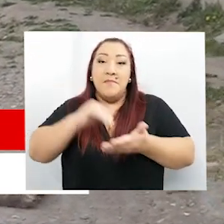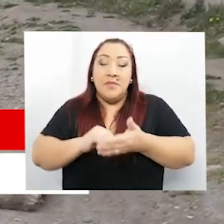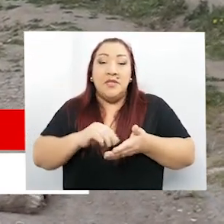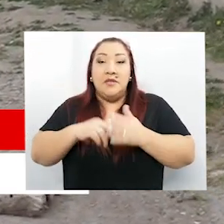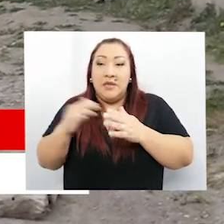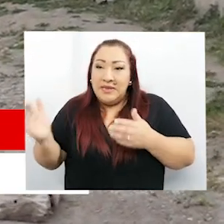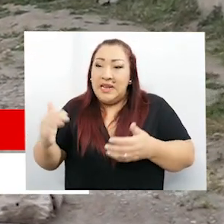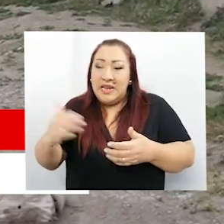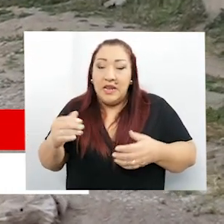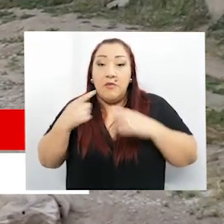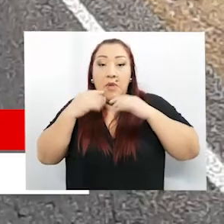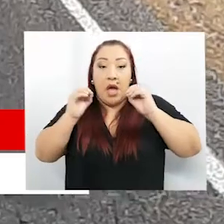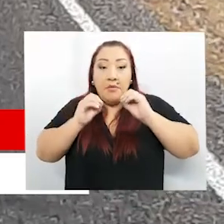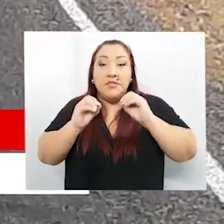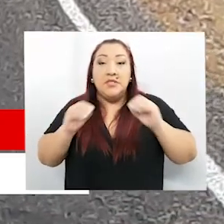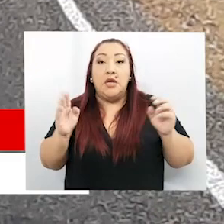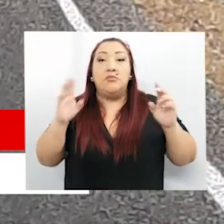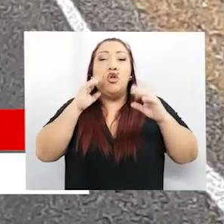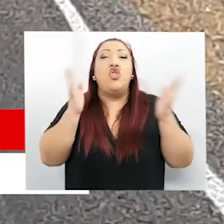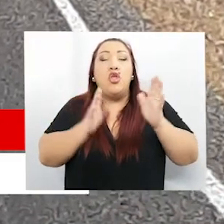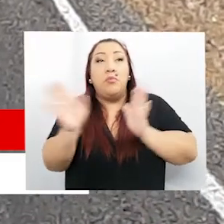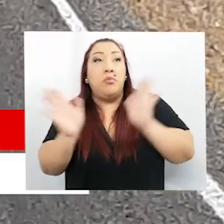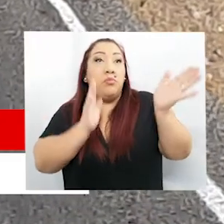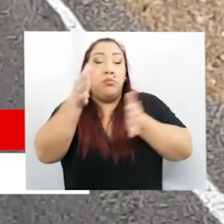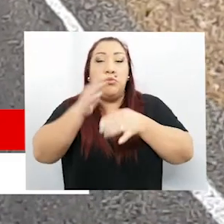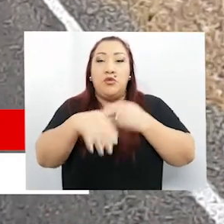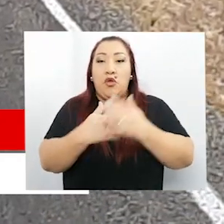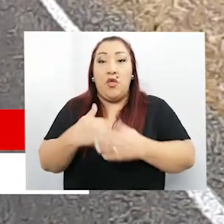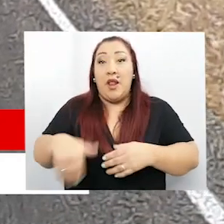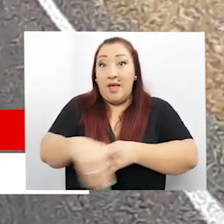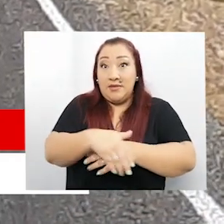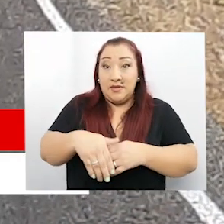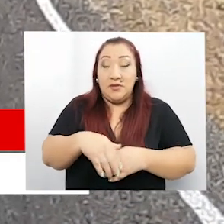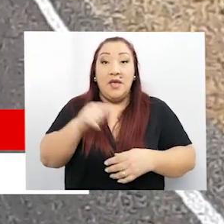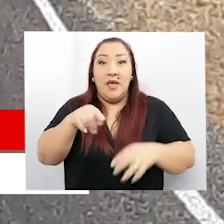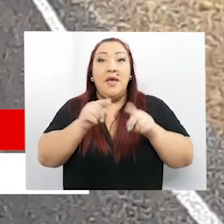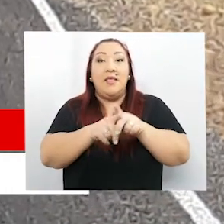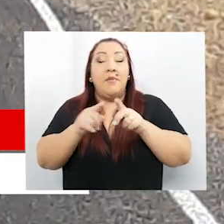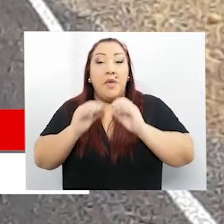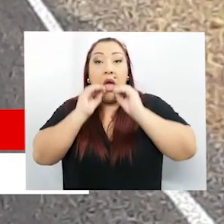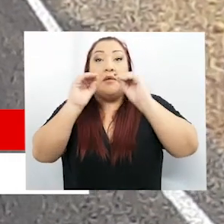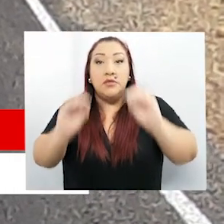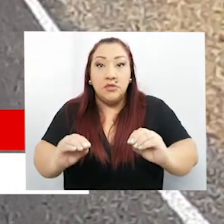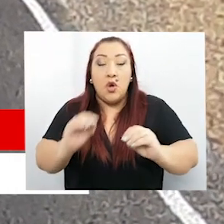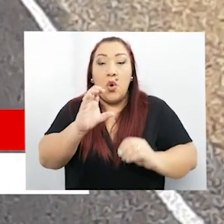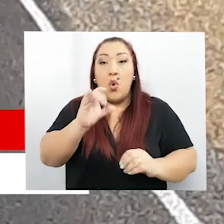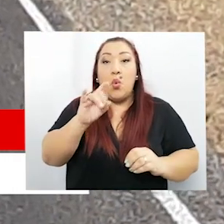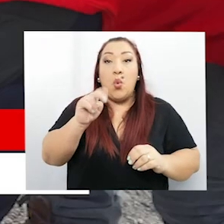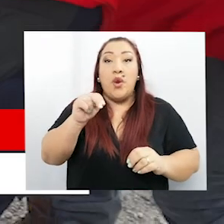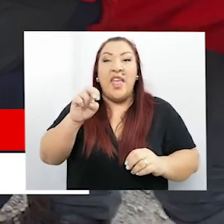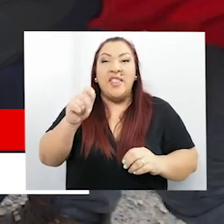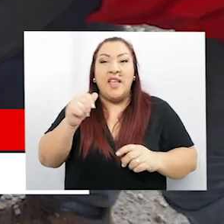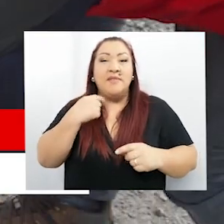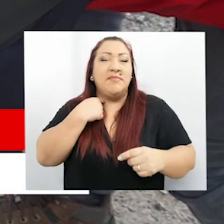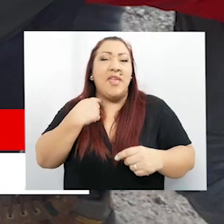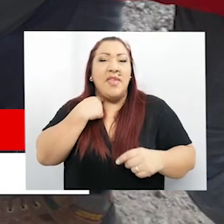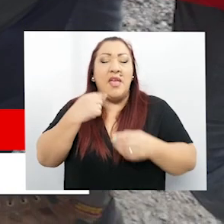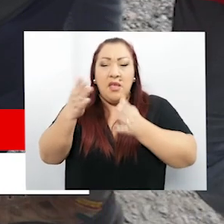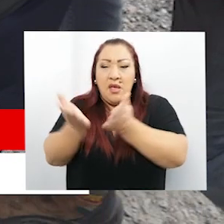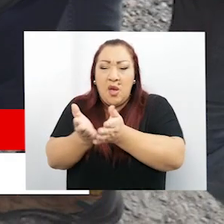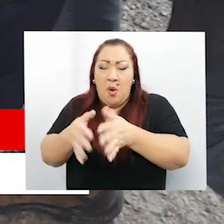la falta de remoción y señalización de obstáculos en la vía. También se advirtió presencia de cunetas dañadas